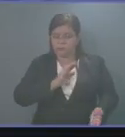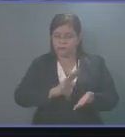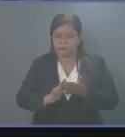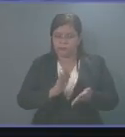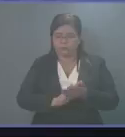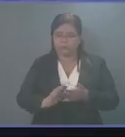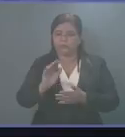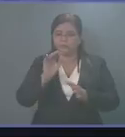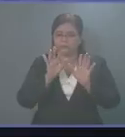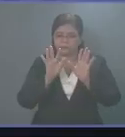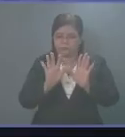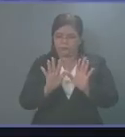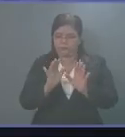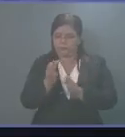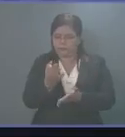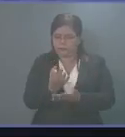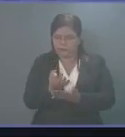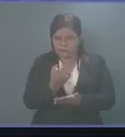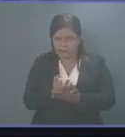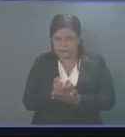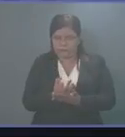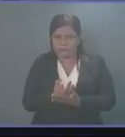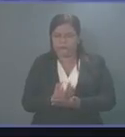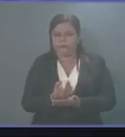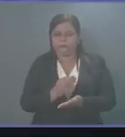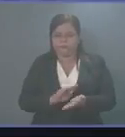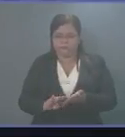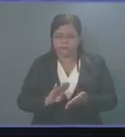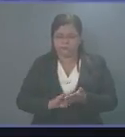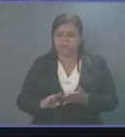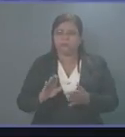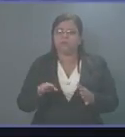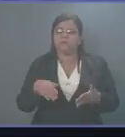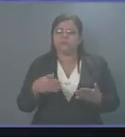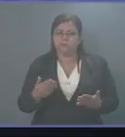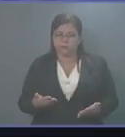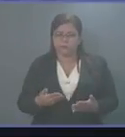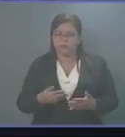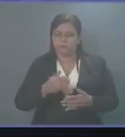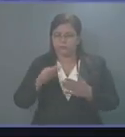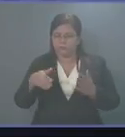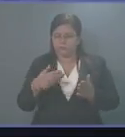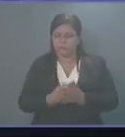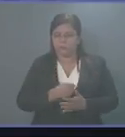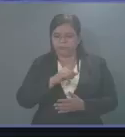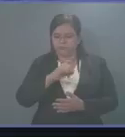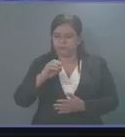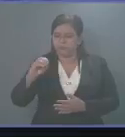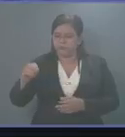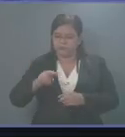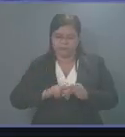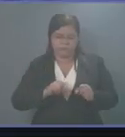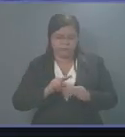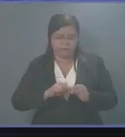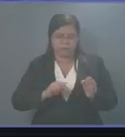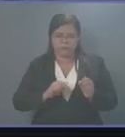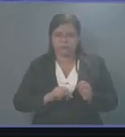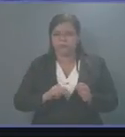dólar de los Estados Unidos de América por cada centena de dólar o fracción de